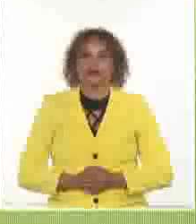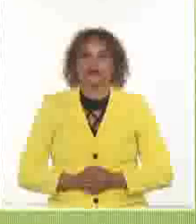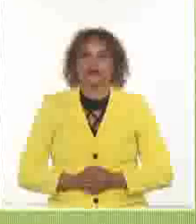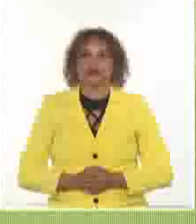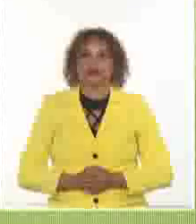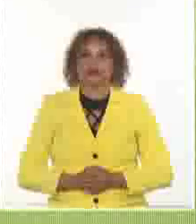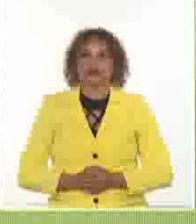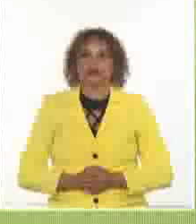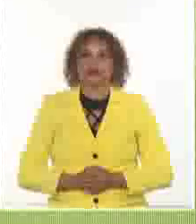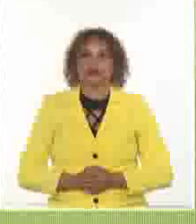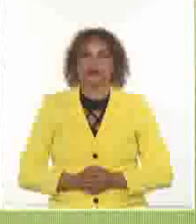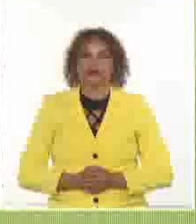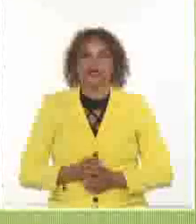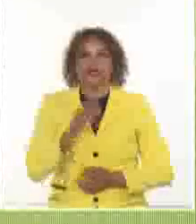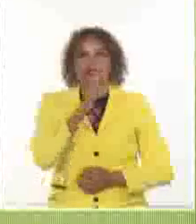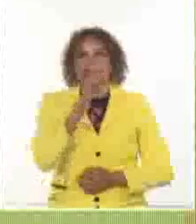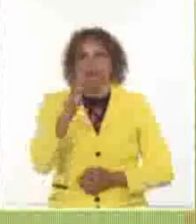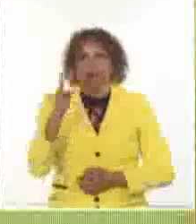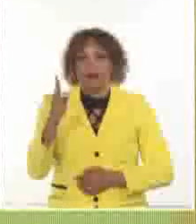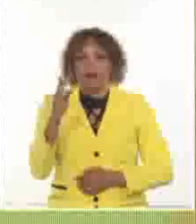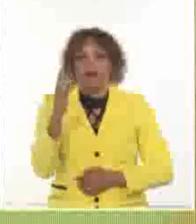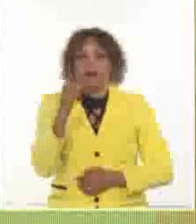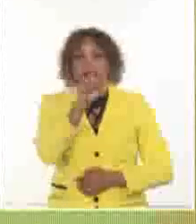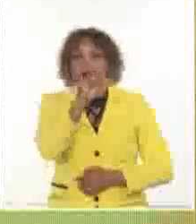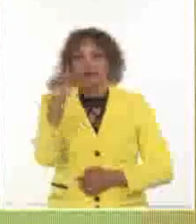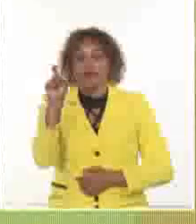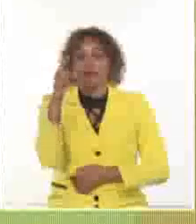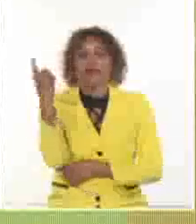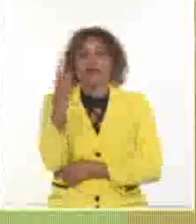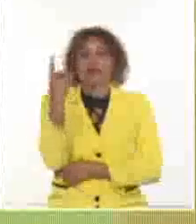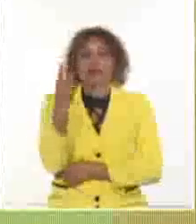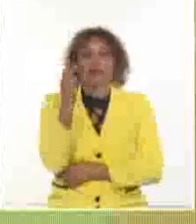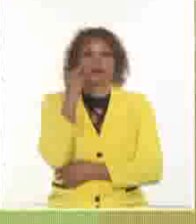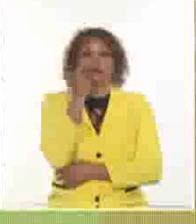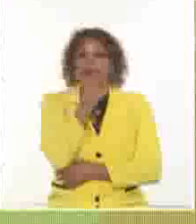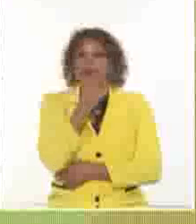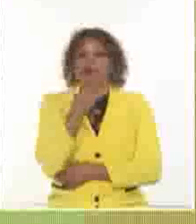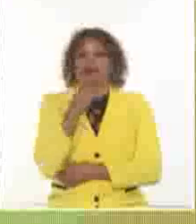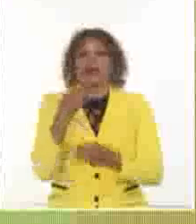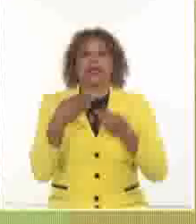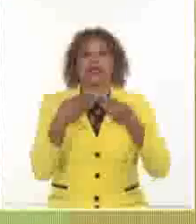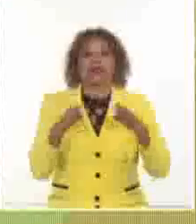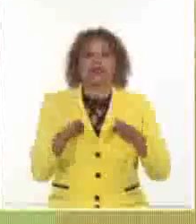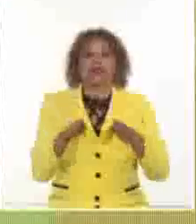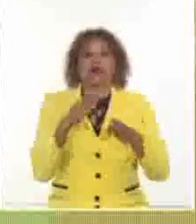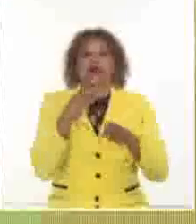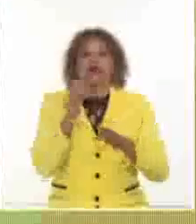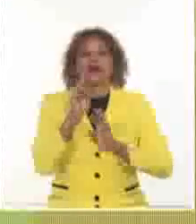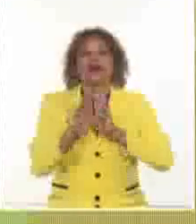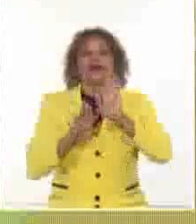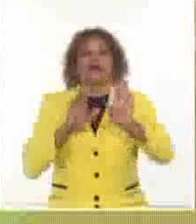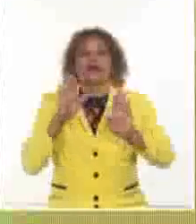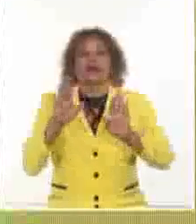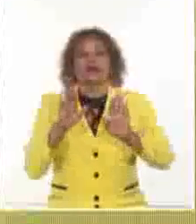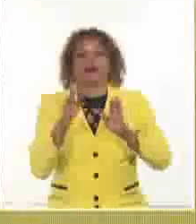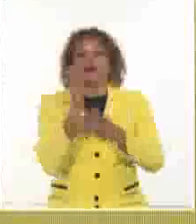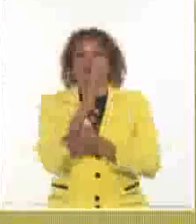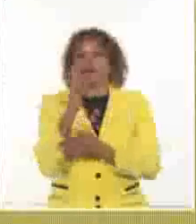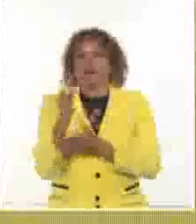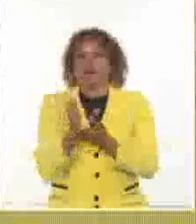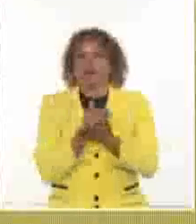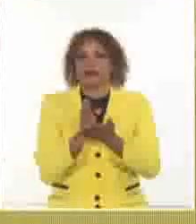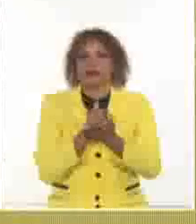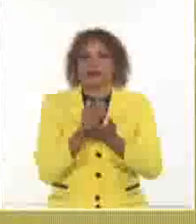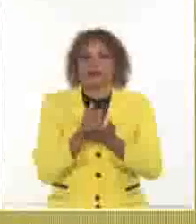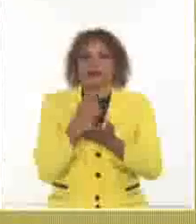en la Biblioteca Nacional José Martí se inauguró una exposición bibliográfica dedicada a los 65 años de Casa